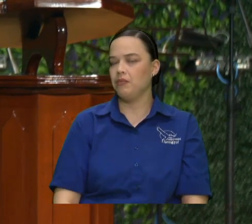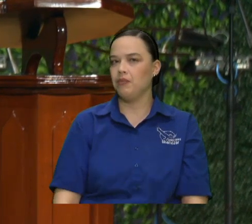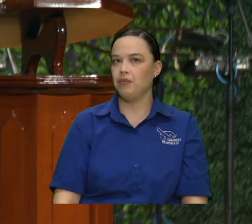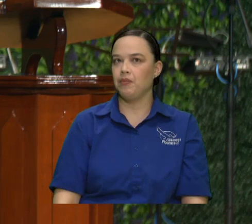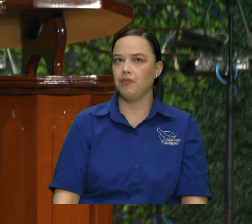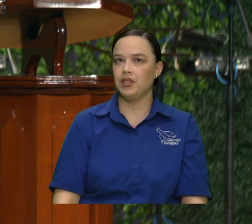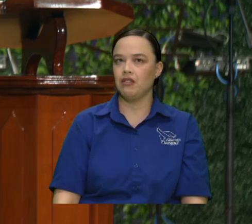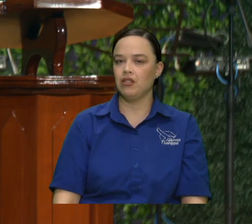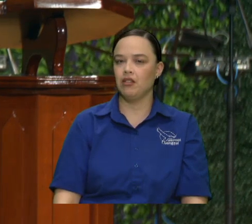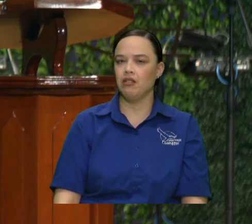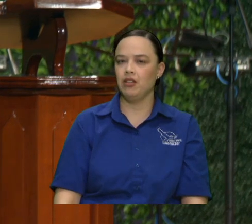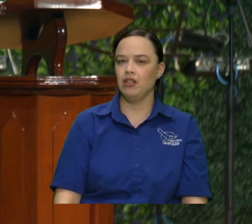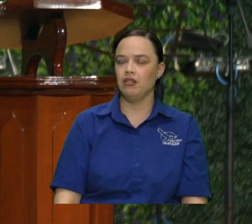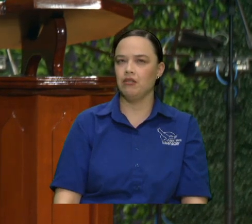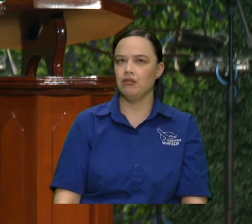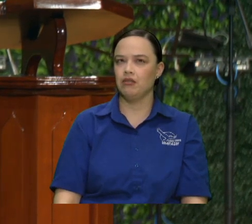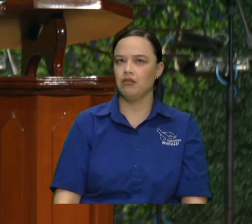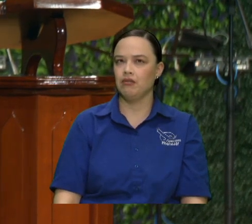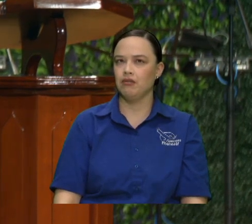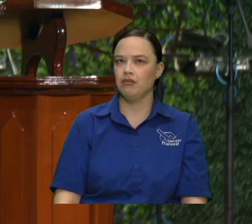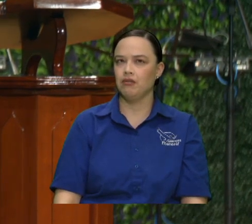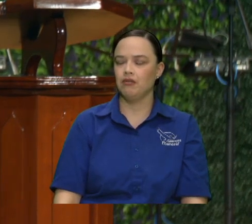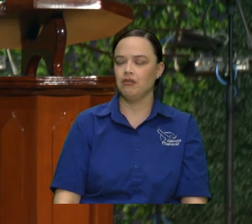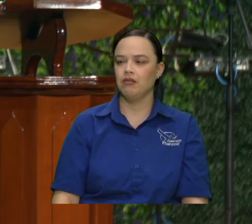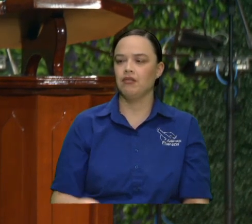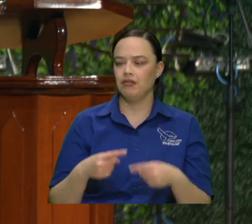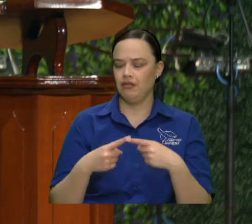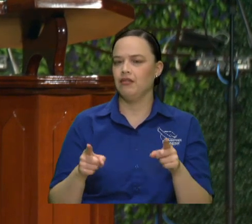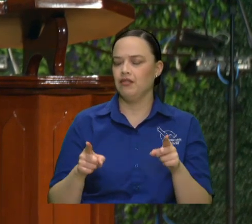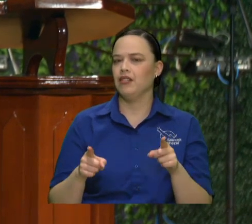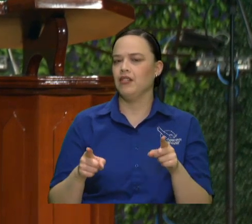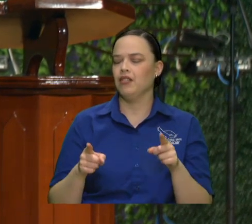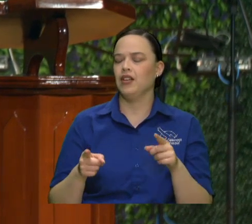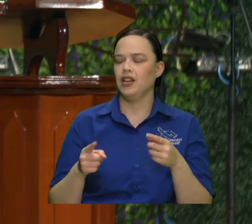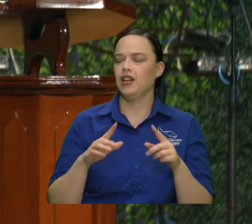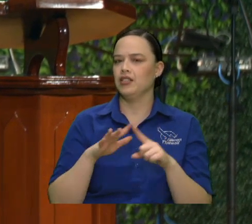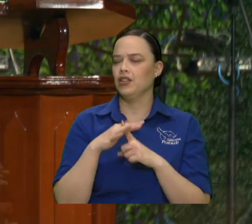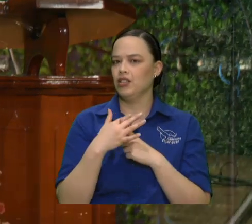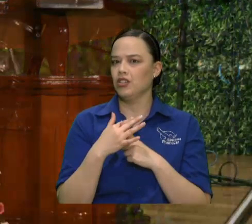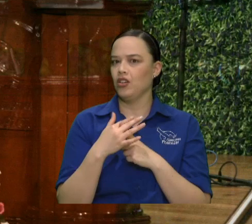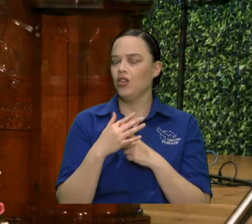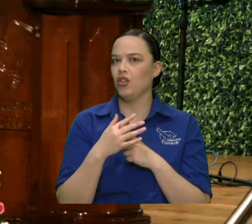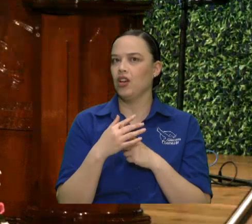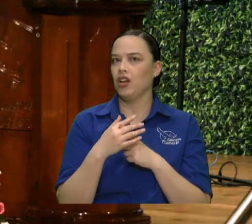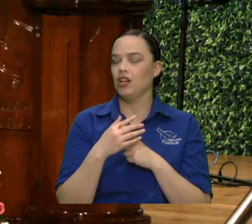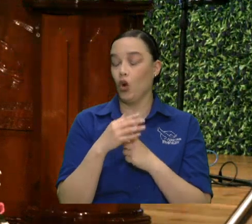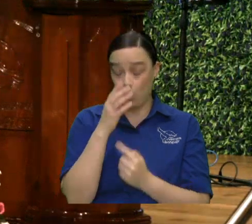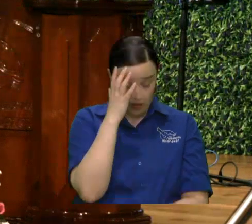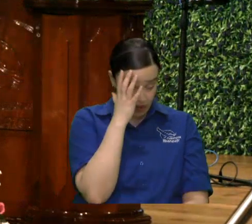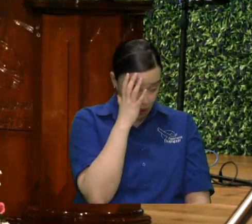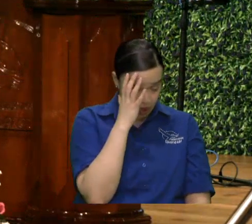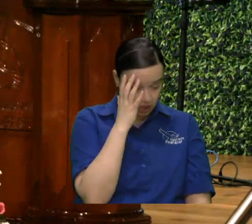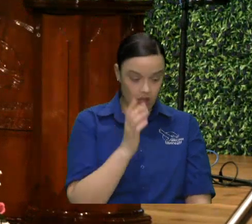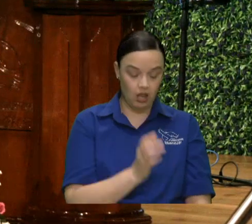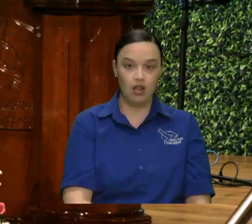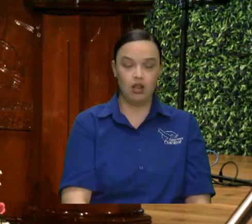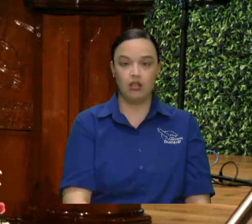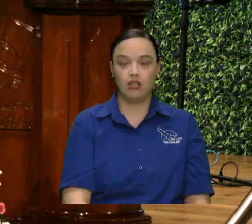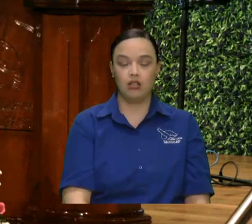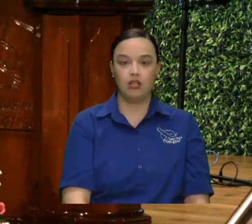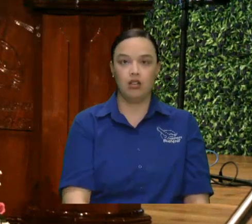era tanto el clara sin embargo el otro caso que le puse eso si lo venga hasta vergonzoso pero le pregunto